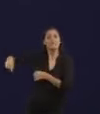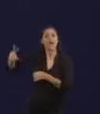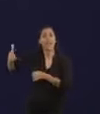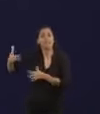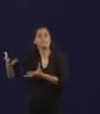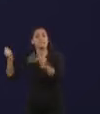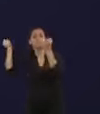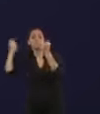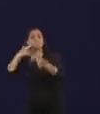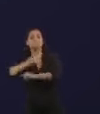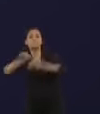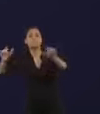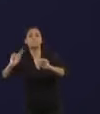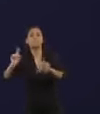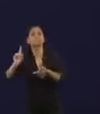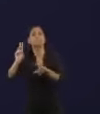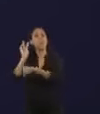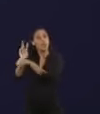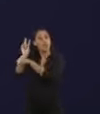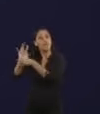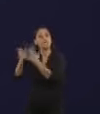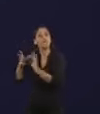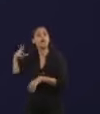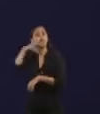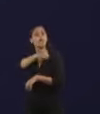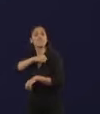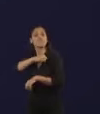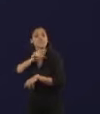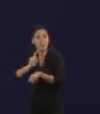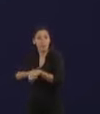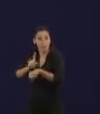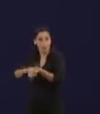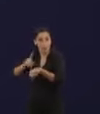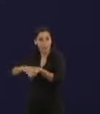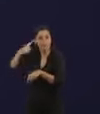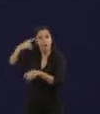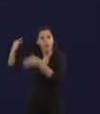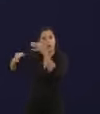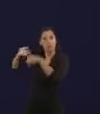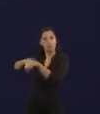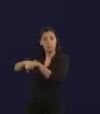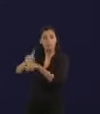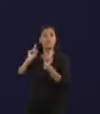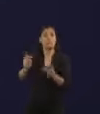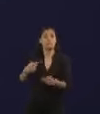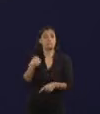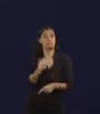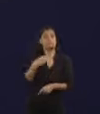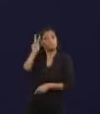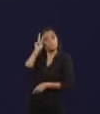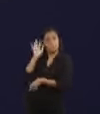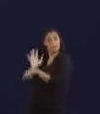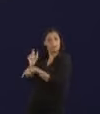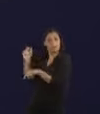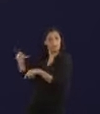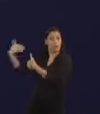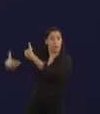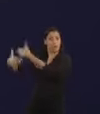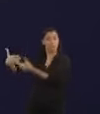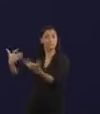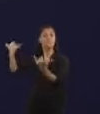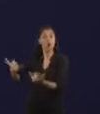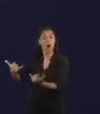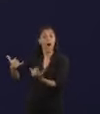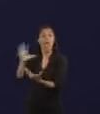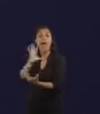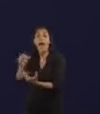declaración que puede interferir ese proceso Además de que por supuesto somos respetuosos y en tal caso cuando haya